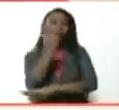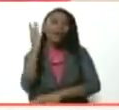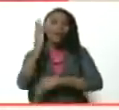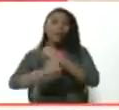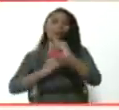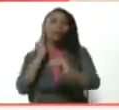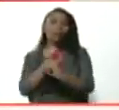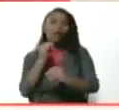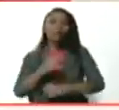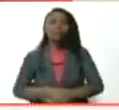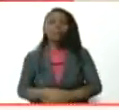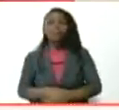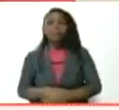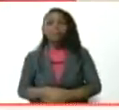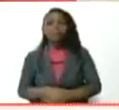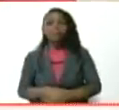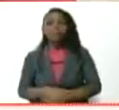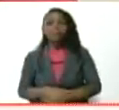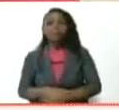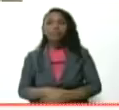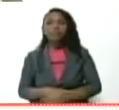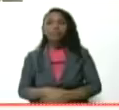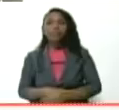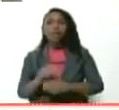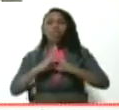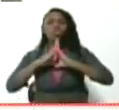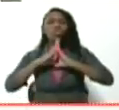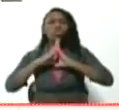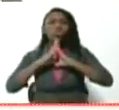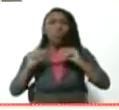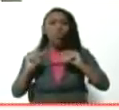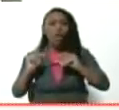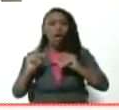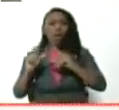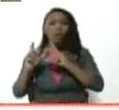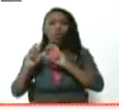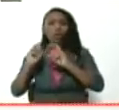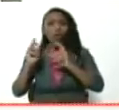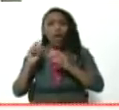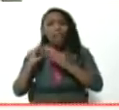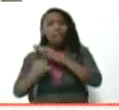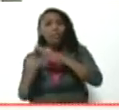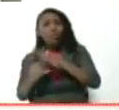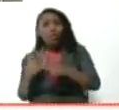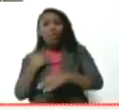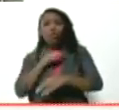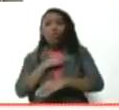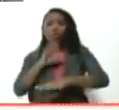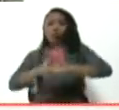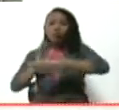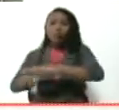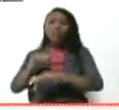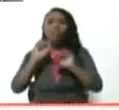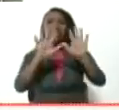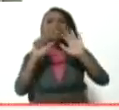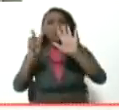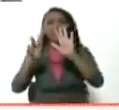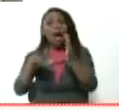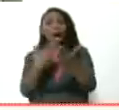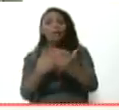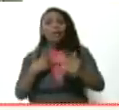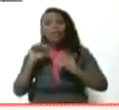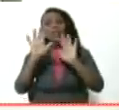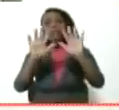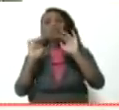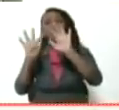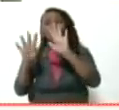Penal Internacional, a todas las instancias. Y nosotros vamos a convocar del 17 al 19 de abril a